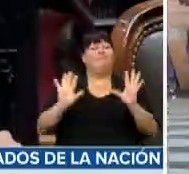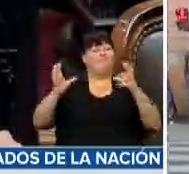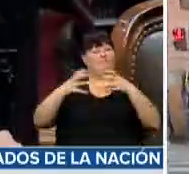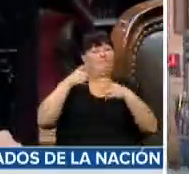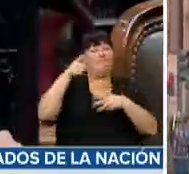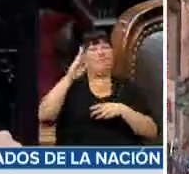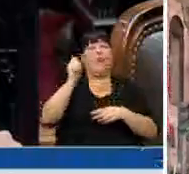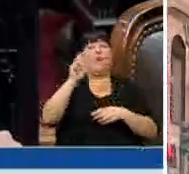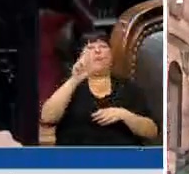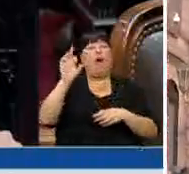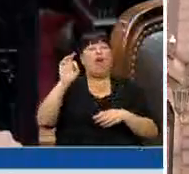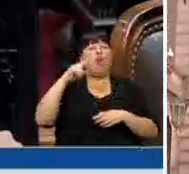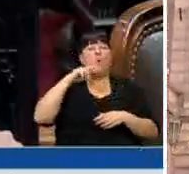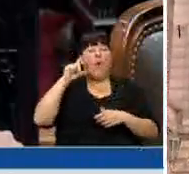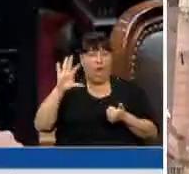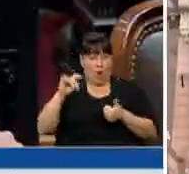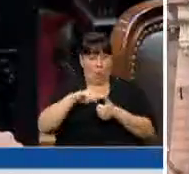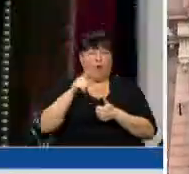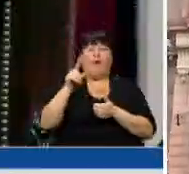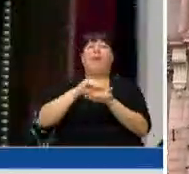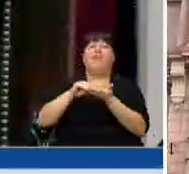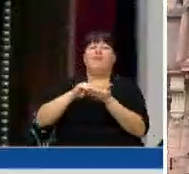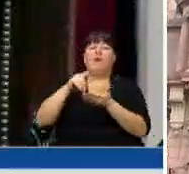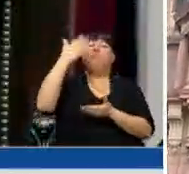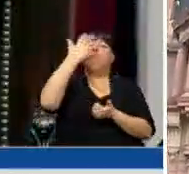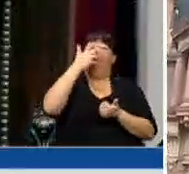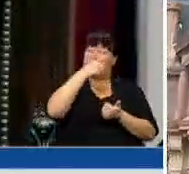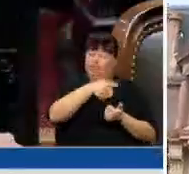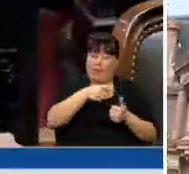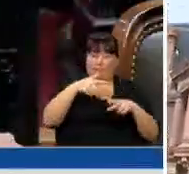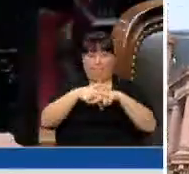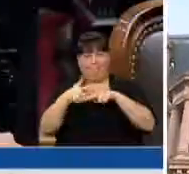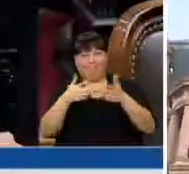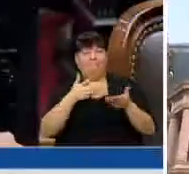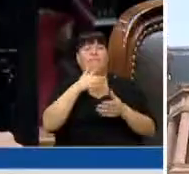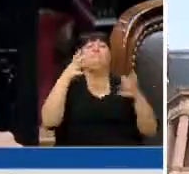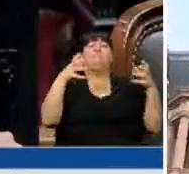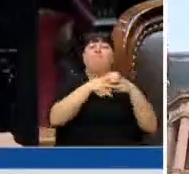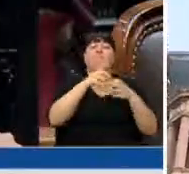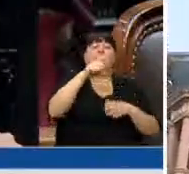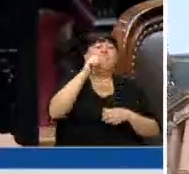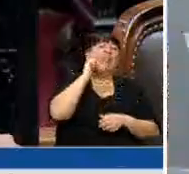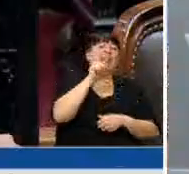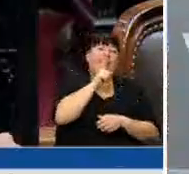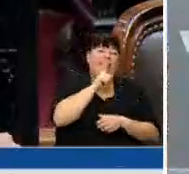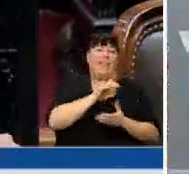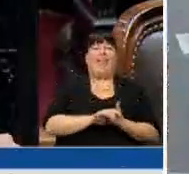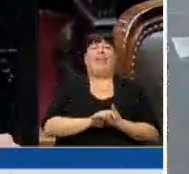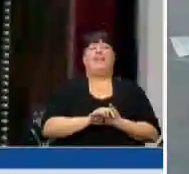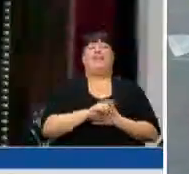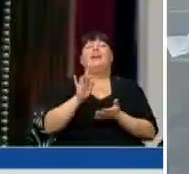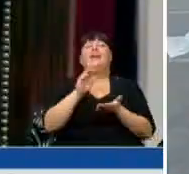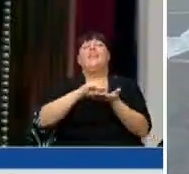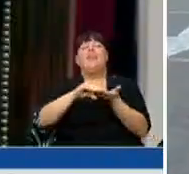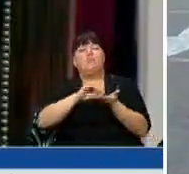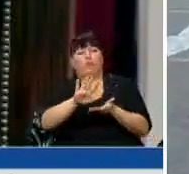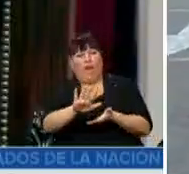de barrionuevo ca deano la casta de la cgt diputado